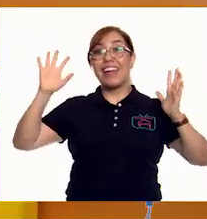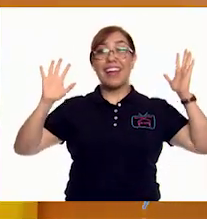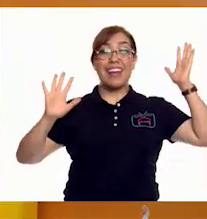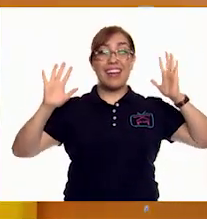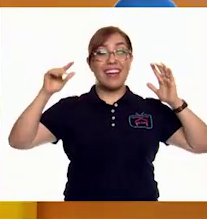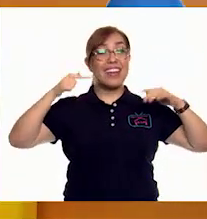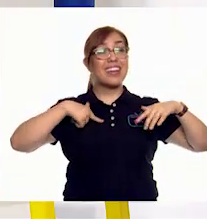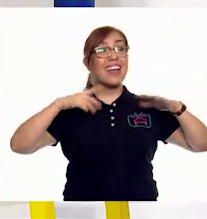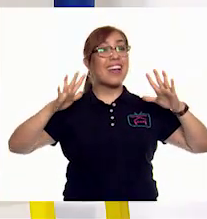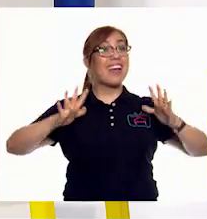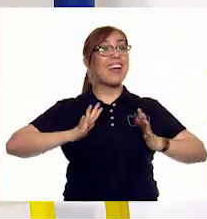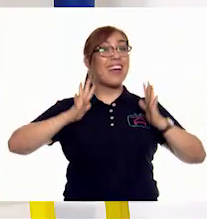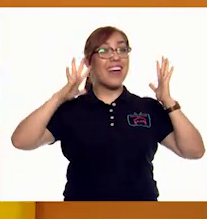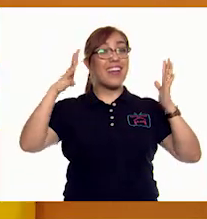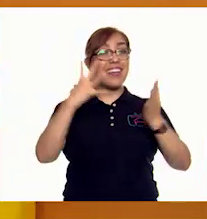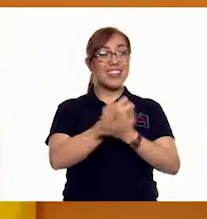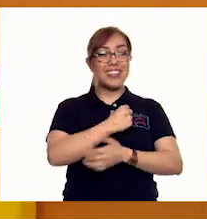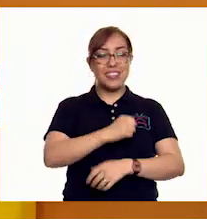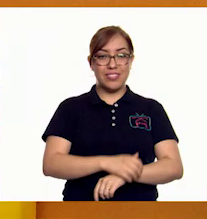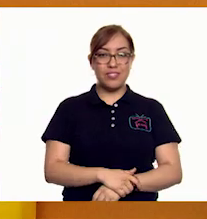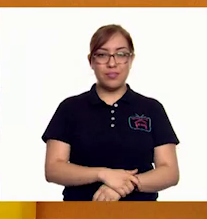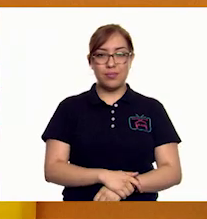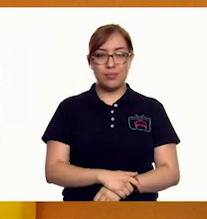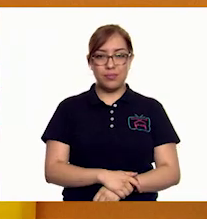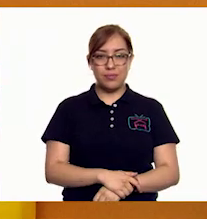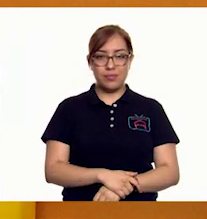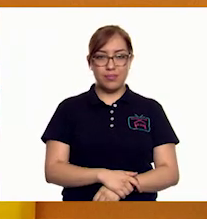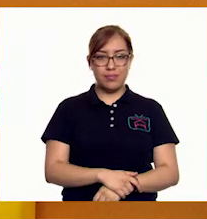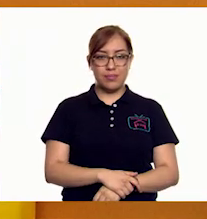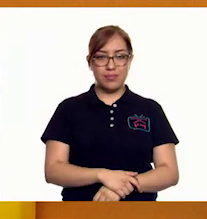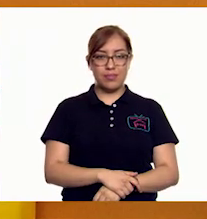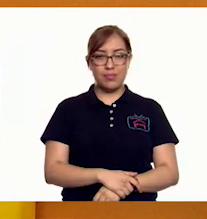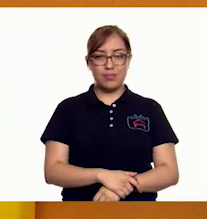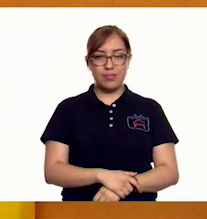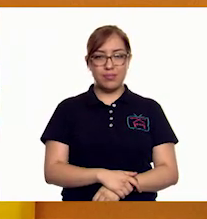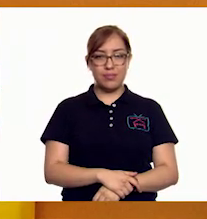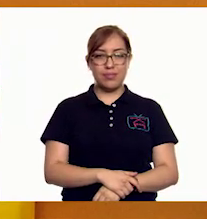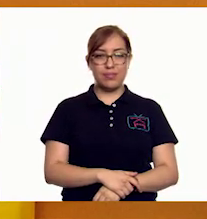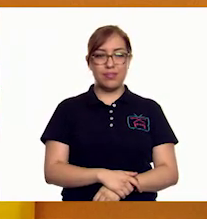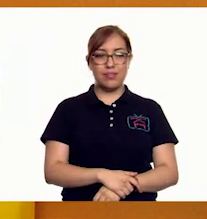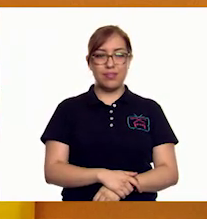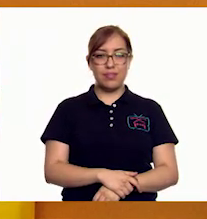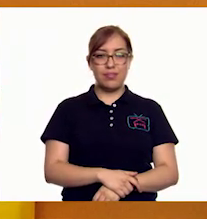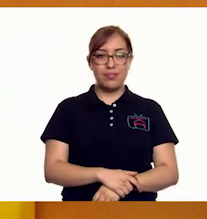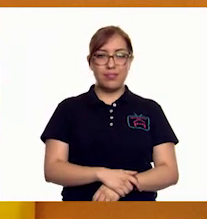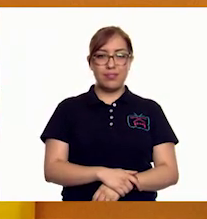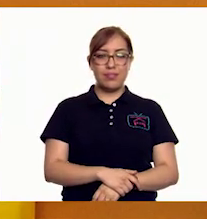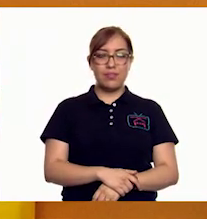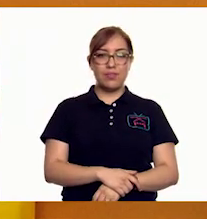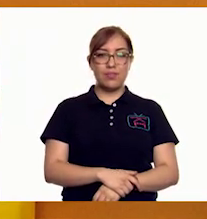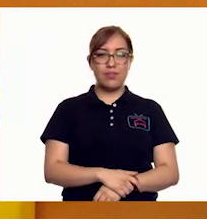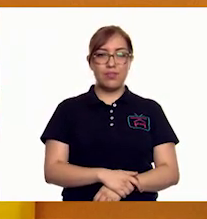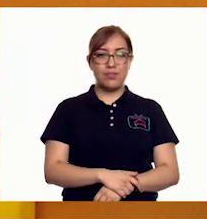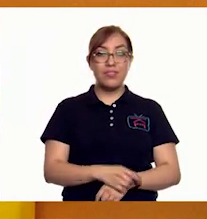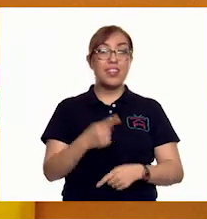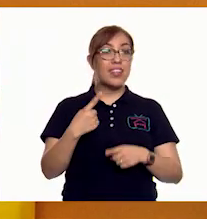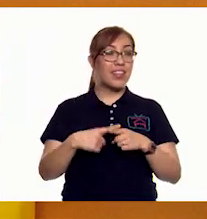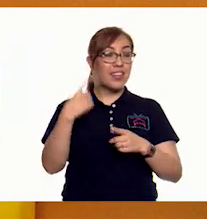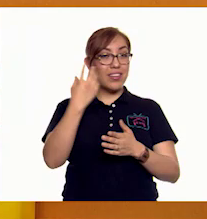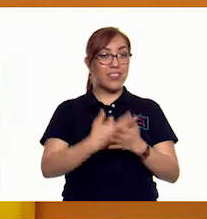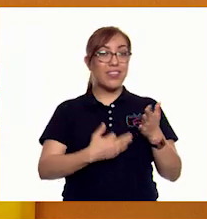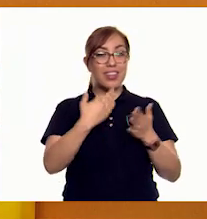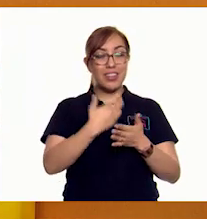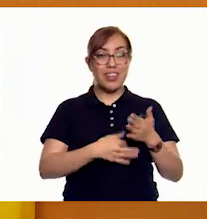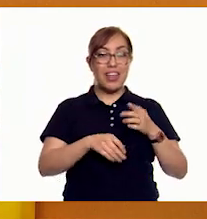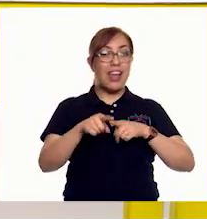ganó! ¡Lotería! Pero continuamos. Sí, para por lo menos saber quién faltaba en esta familia. Queda hermana.